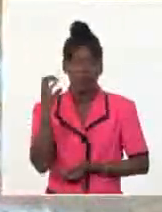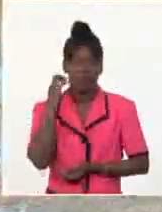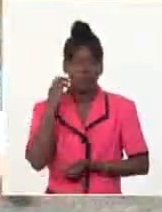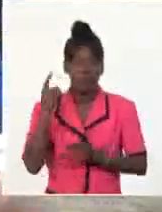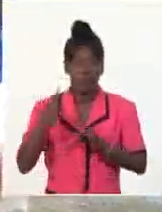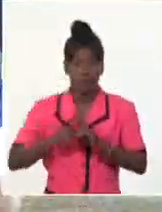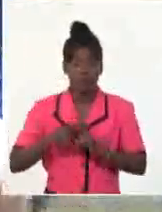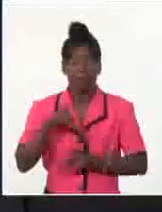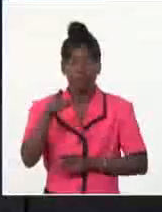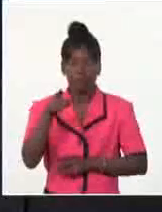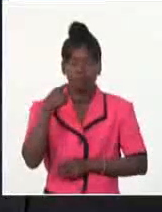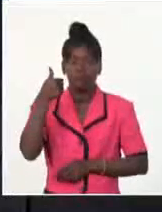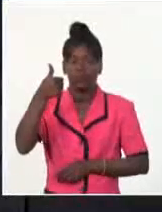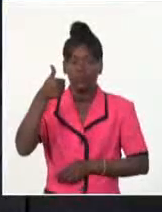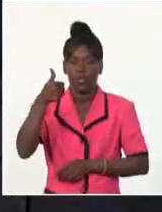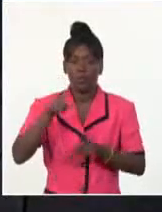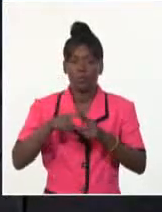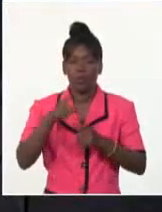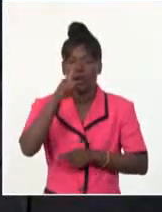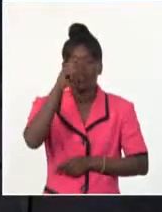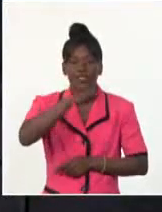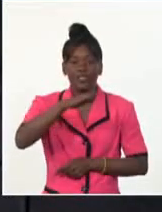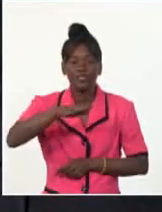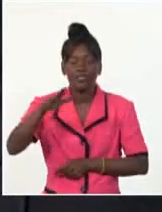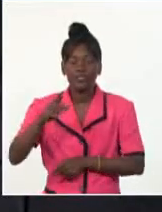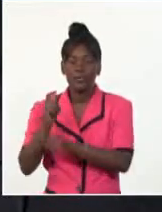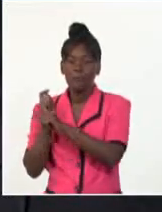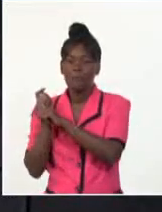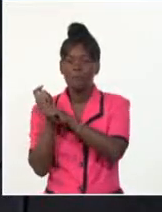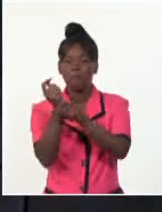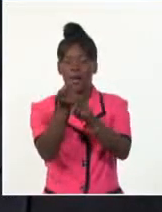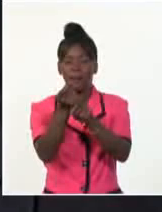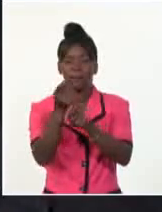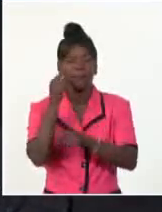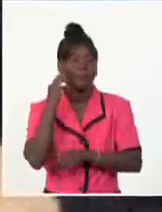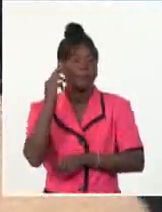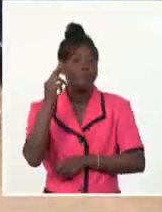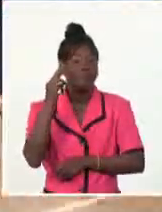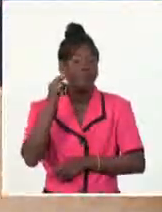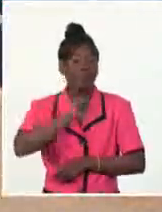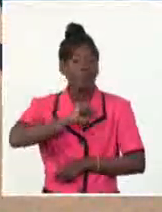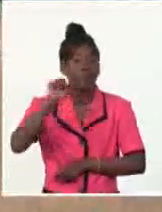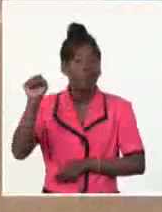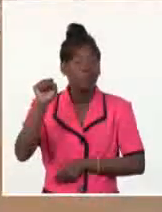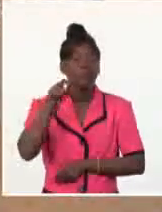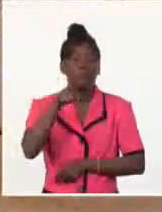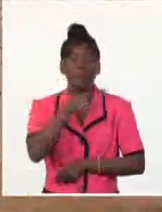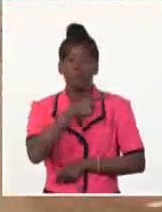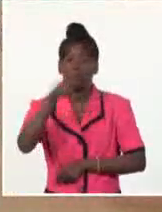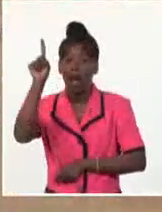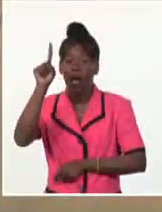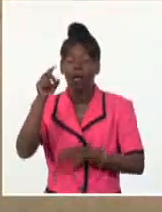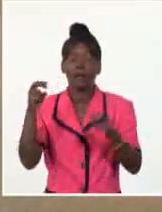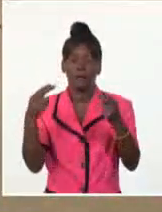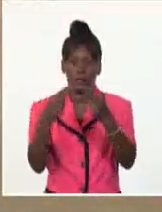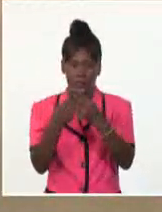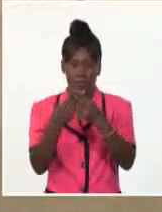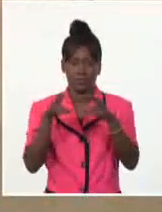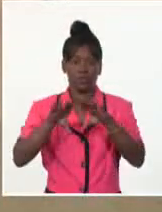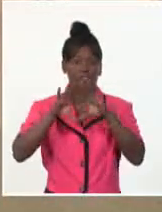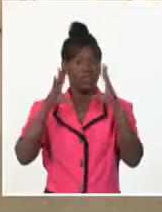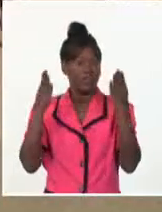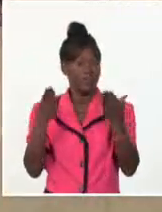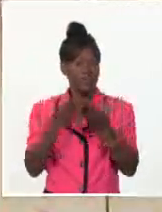a la gran final de las pequeñas ligas, como habíamos informado. Recordar que el ganador de la corona será el representante de Cuba en la Serie Mundial de